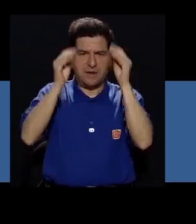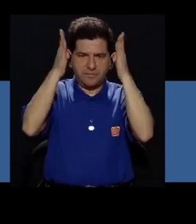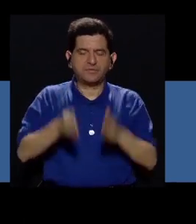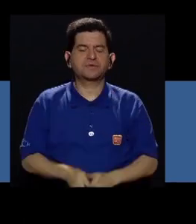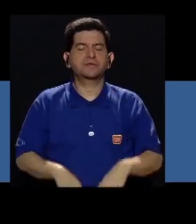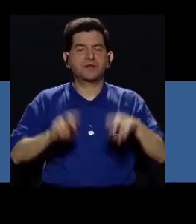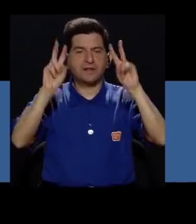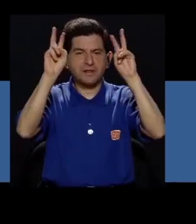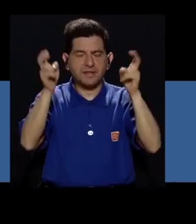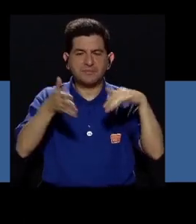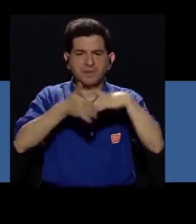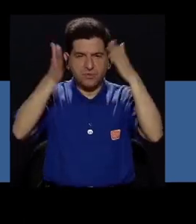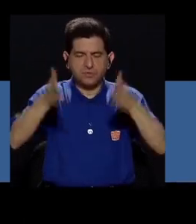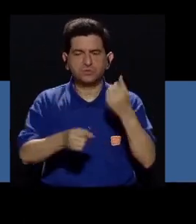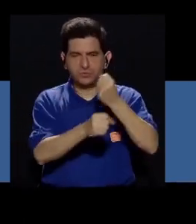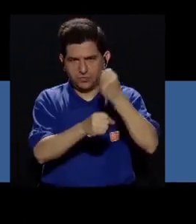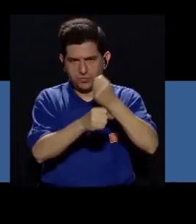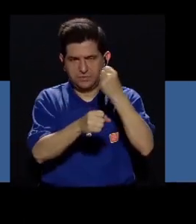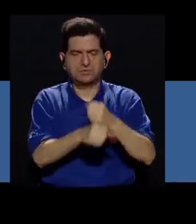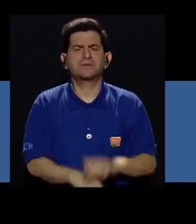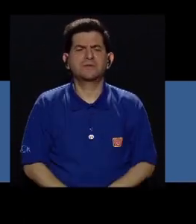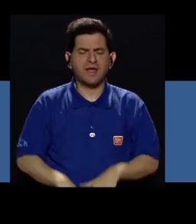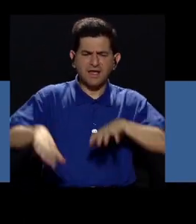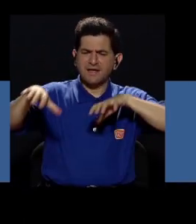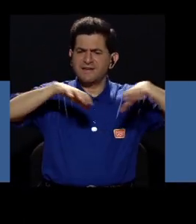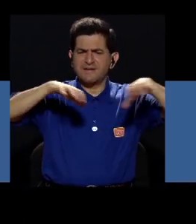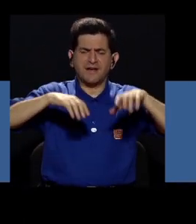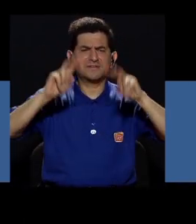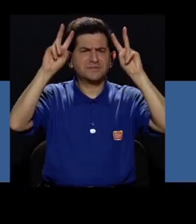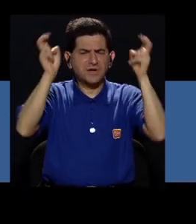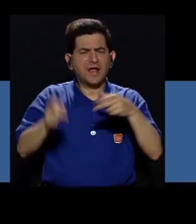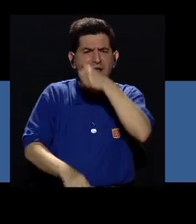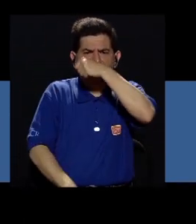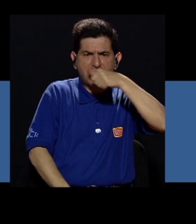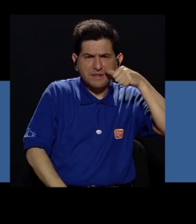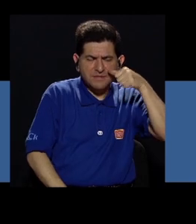que trabaja el tema con los estudiantes.